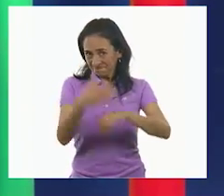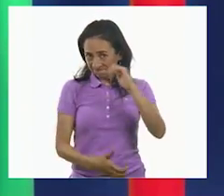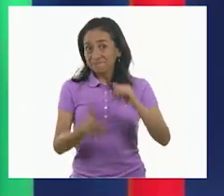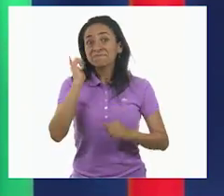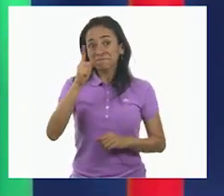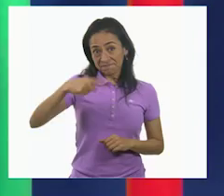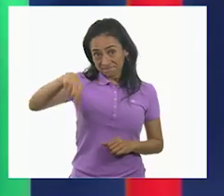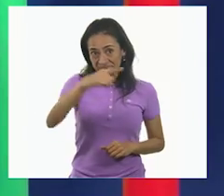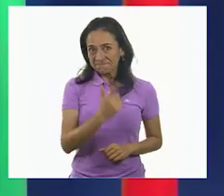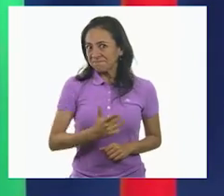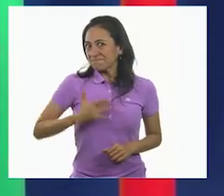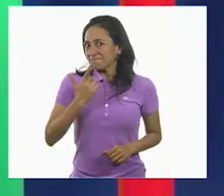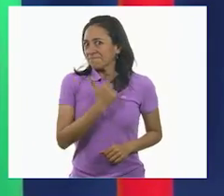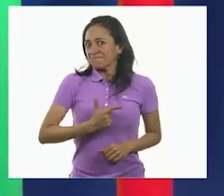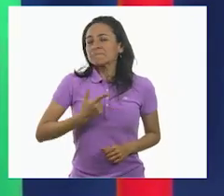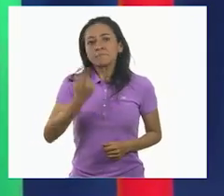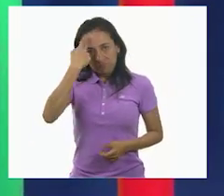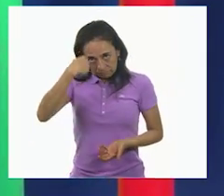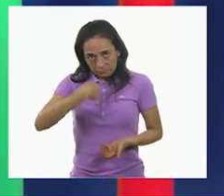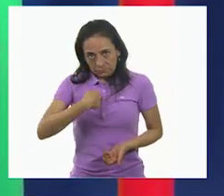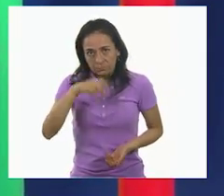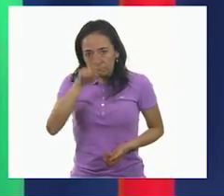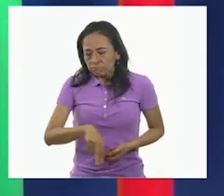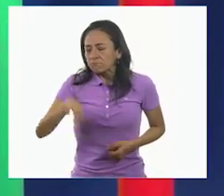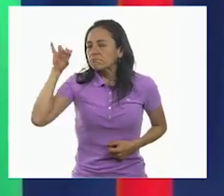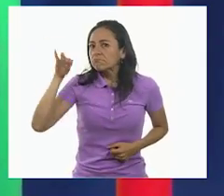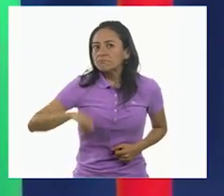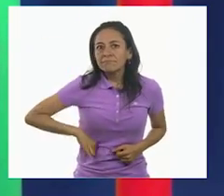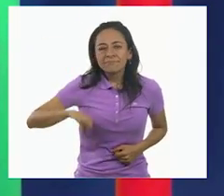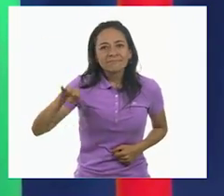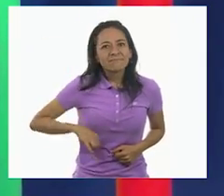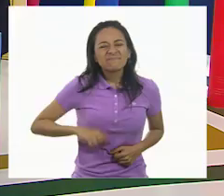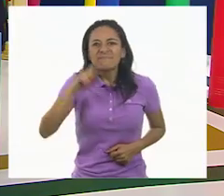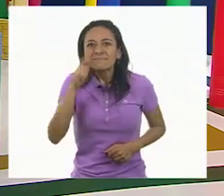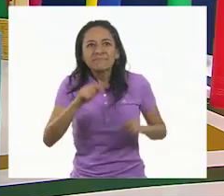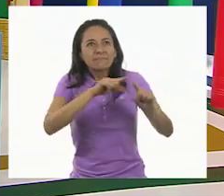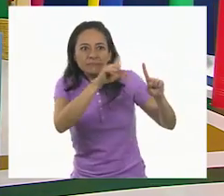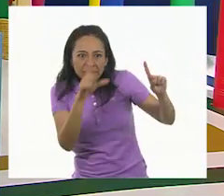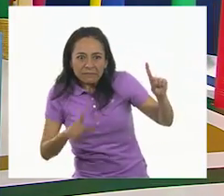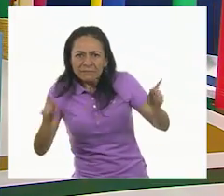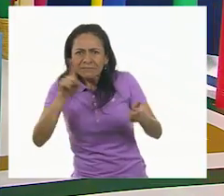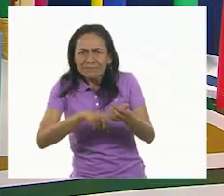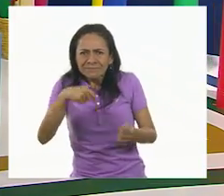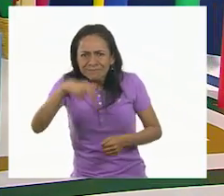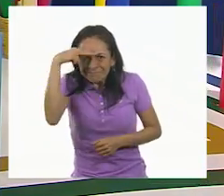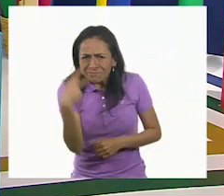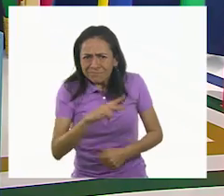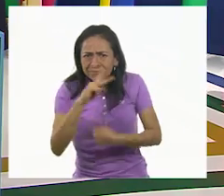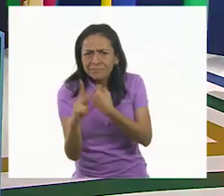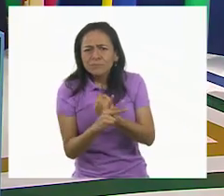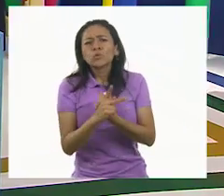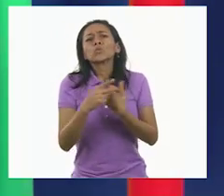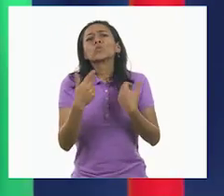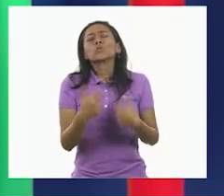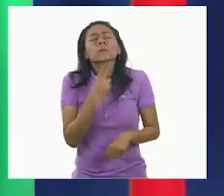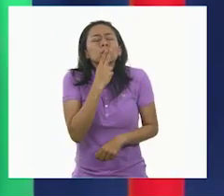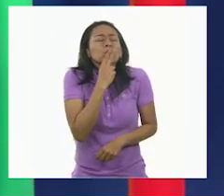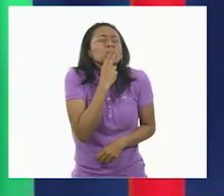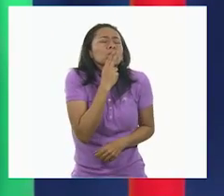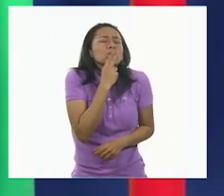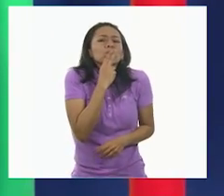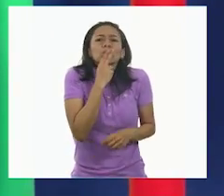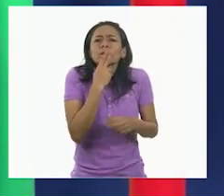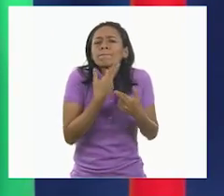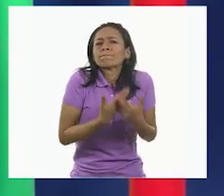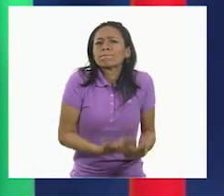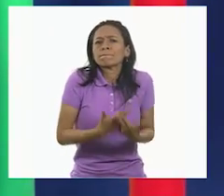tema interesantísimo que nos permite valorar toda la riqueza natural que tenemos en este país y el por qué tenemos tanta cultura